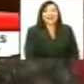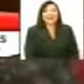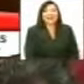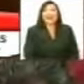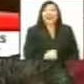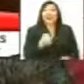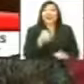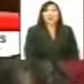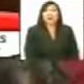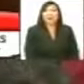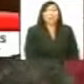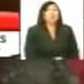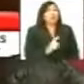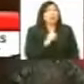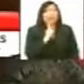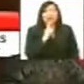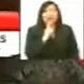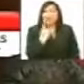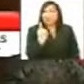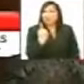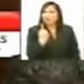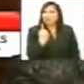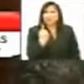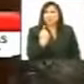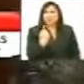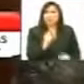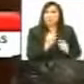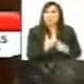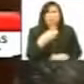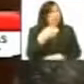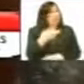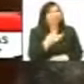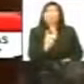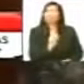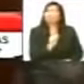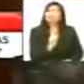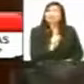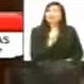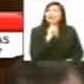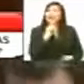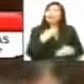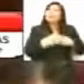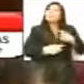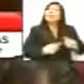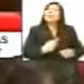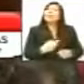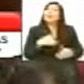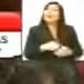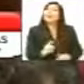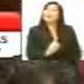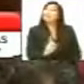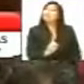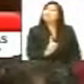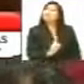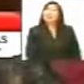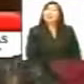La lucha contra la corrupción no es solo una bandera política, ni es algo que nos va a dar votos en próximas elecciones, no